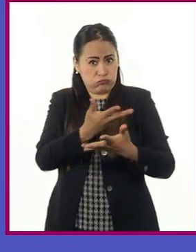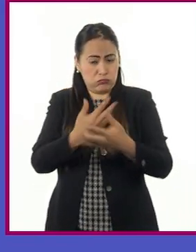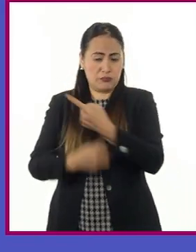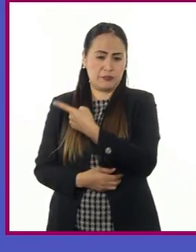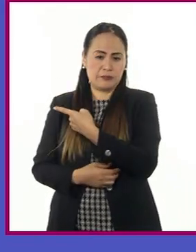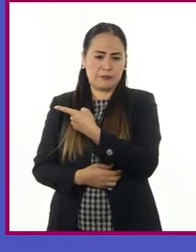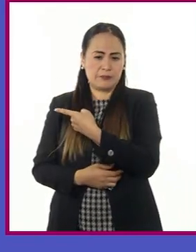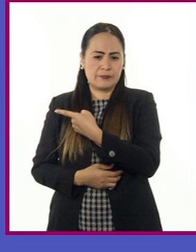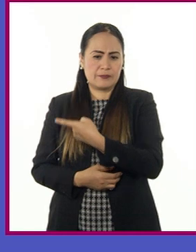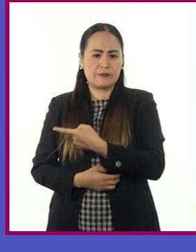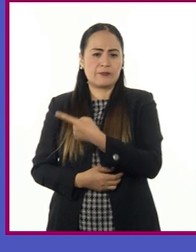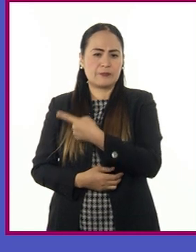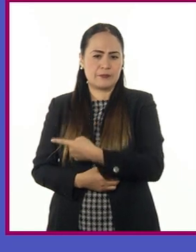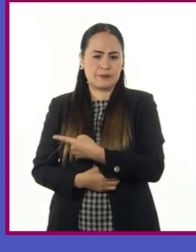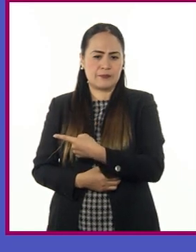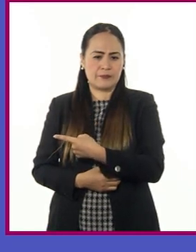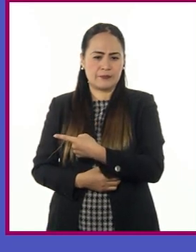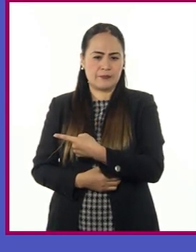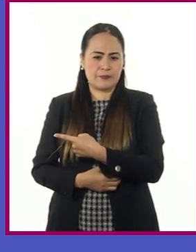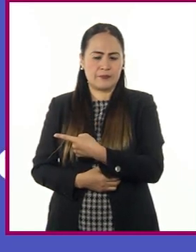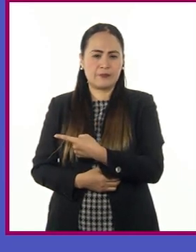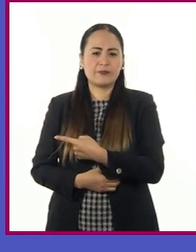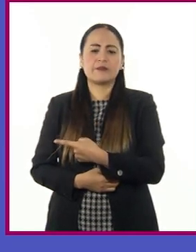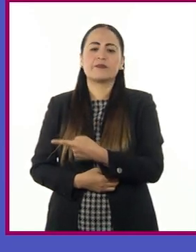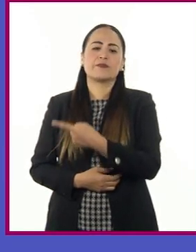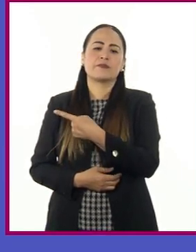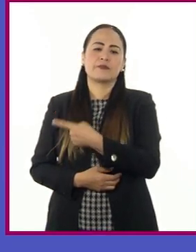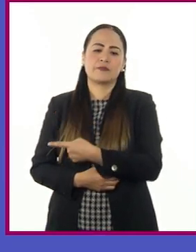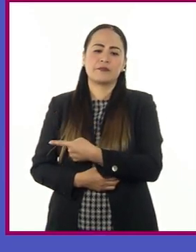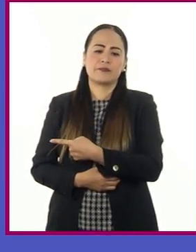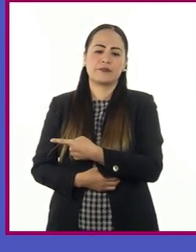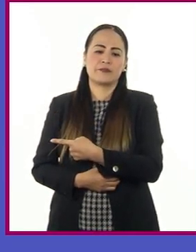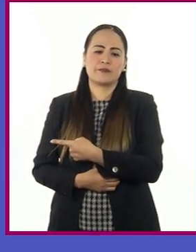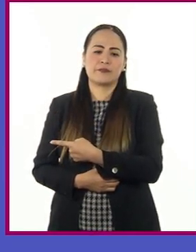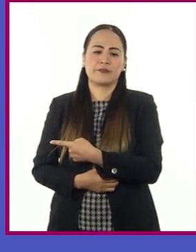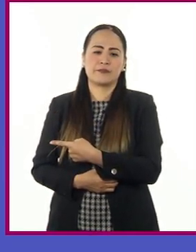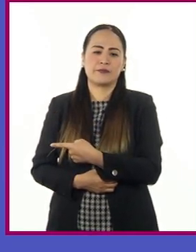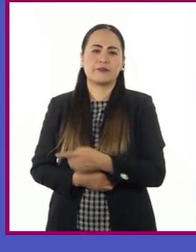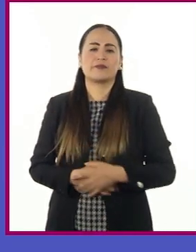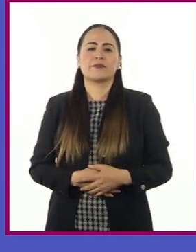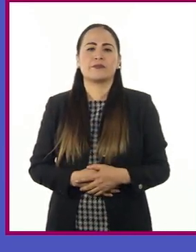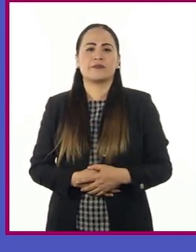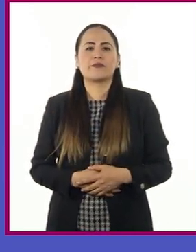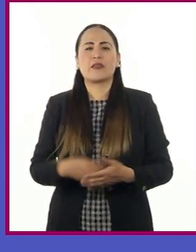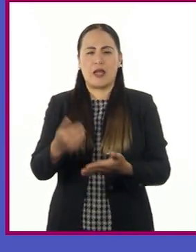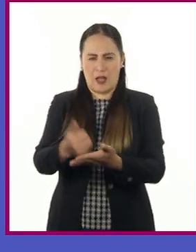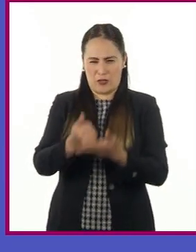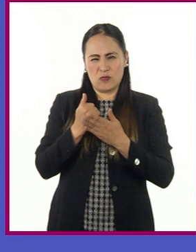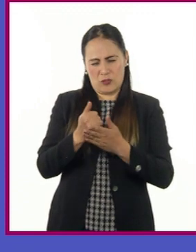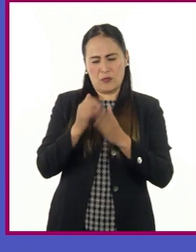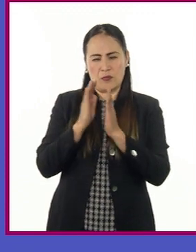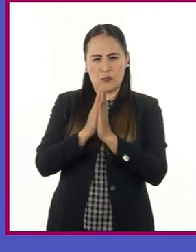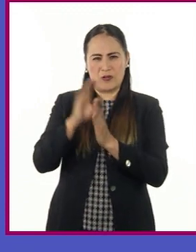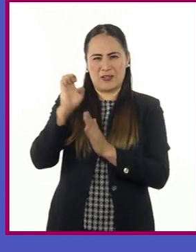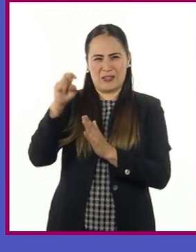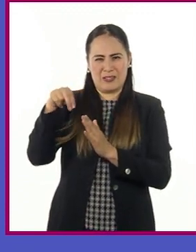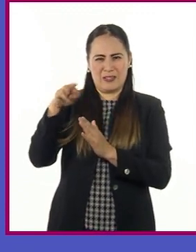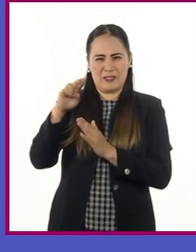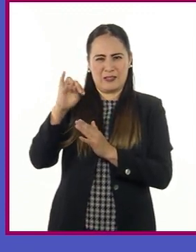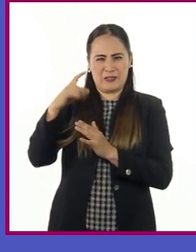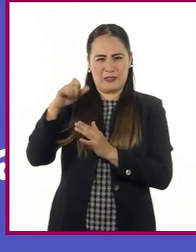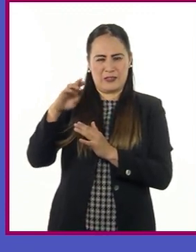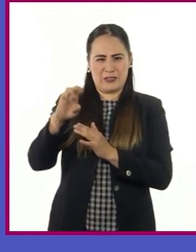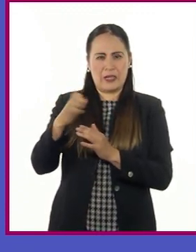Hugo, Gustavo Adolfo Bécquer o Edgar Allan Poe. Ayúdame, Enrique, a leer el